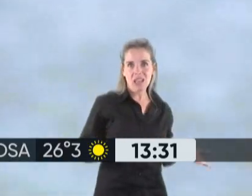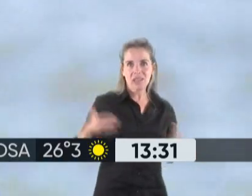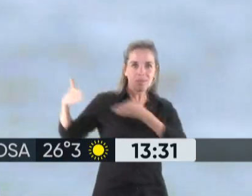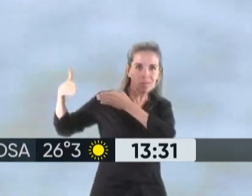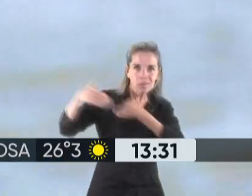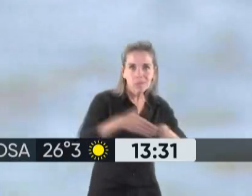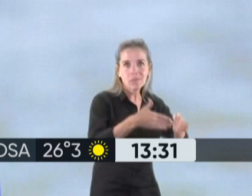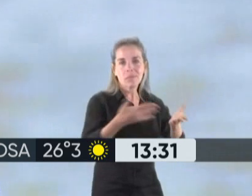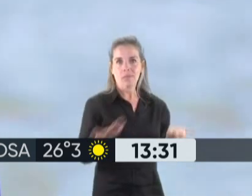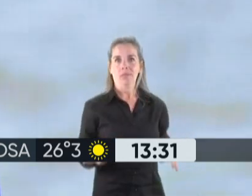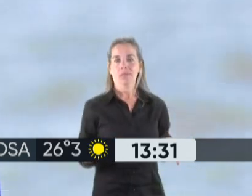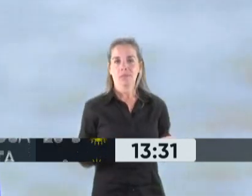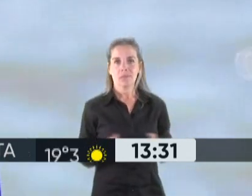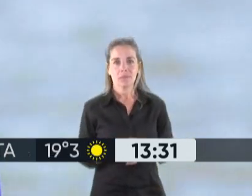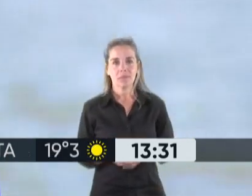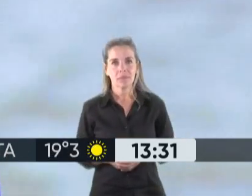Ahora,